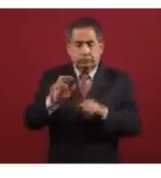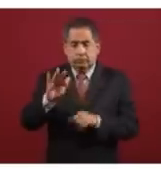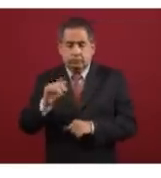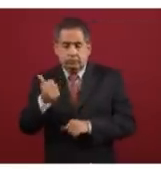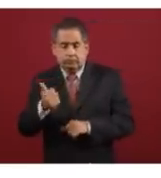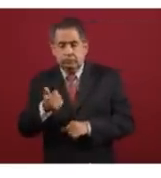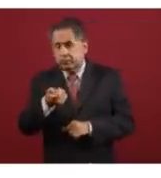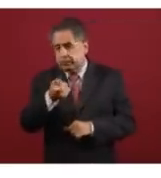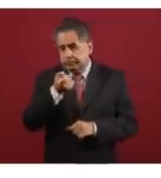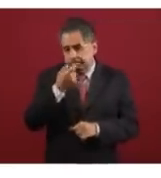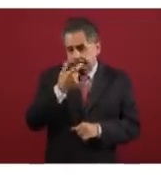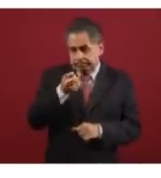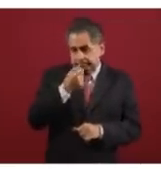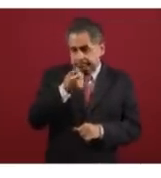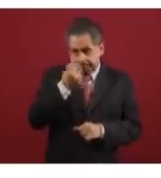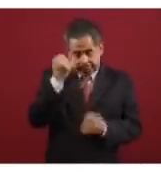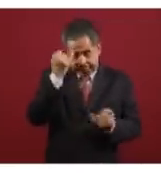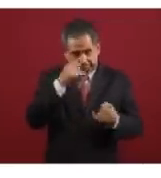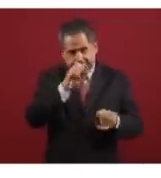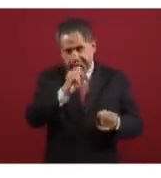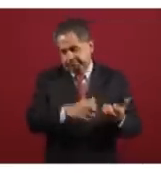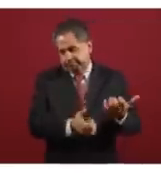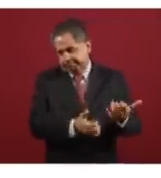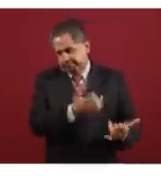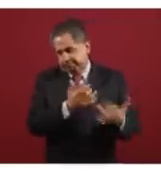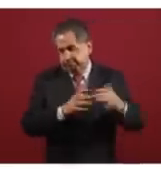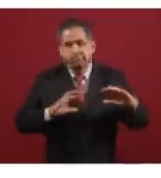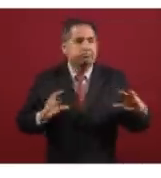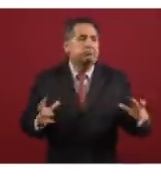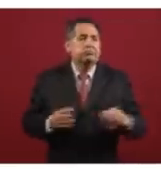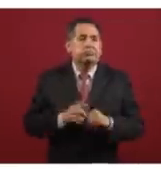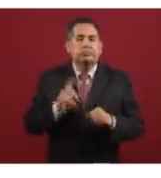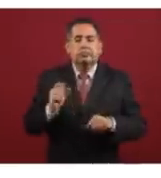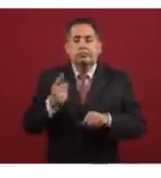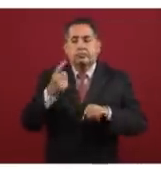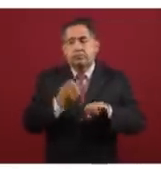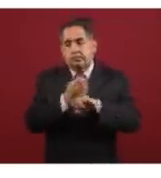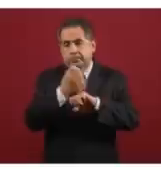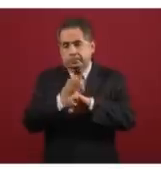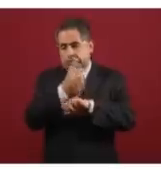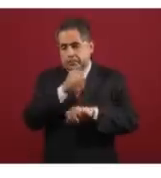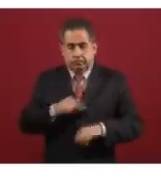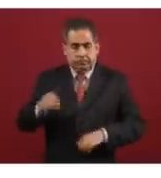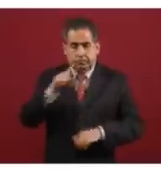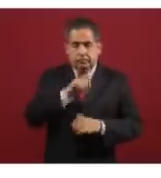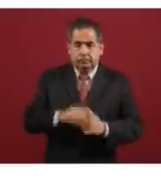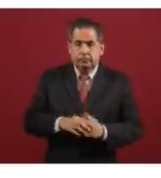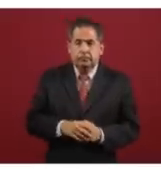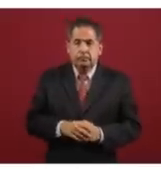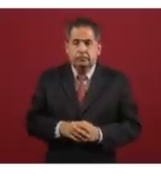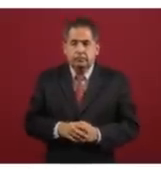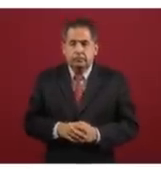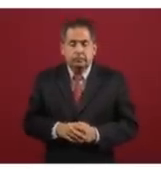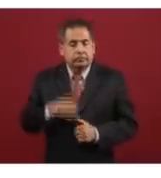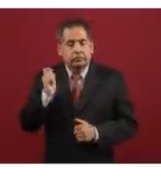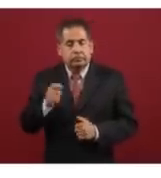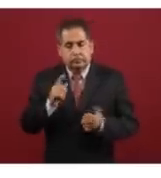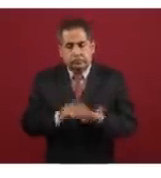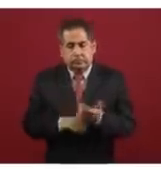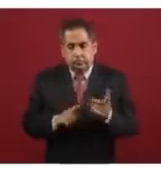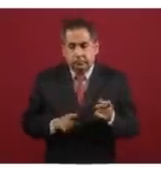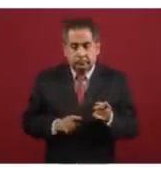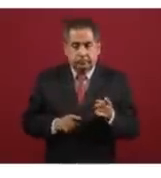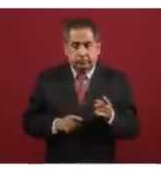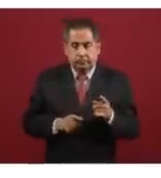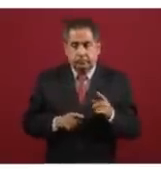97.446 pastillas psicotrópicas en 21 estados de la República. La que sigue, por favor. En lo que se refiere a